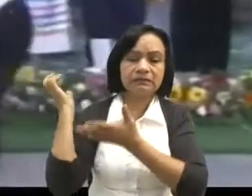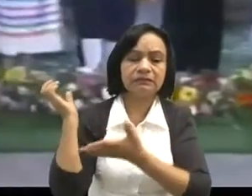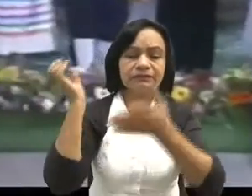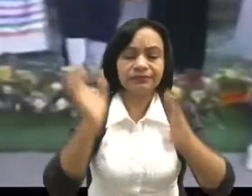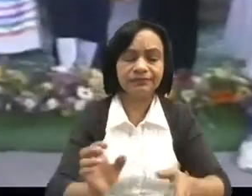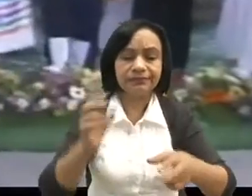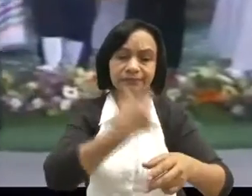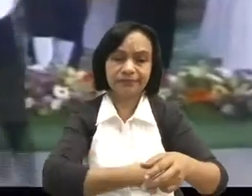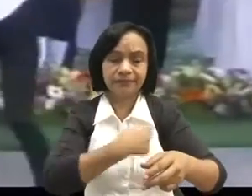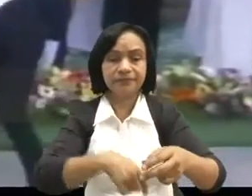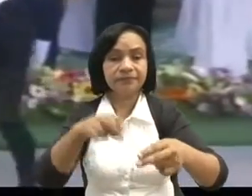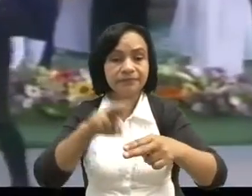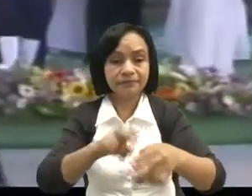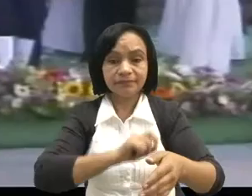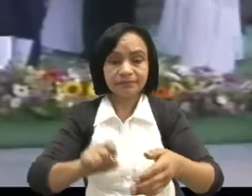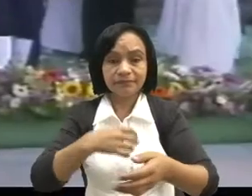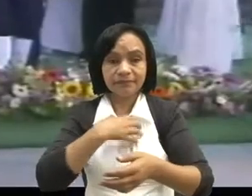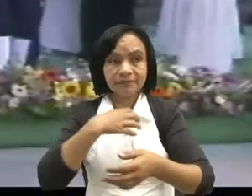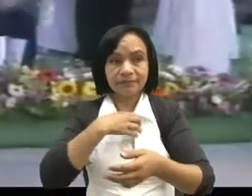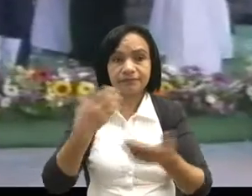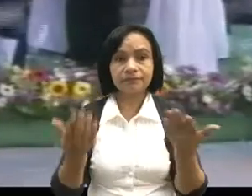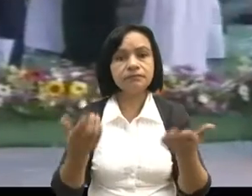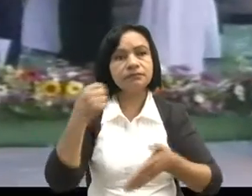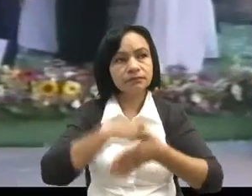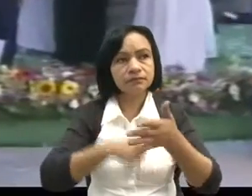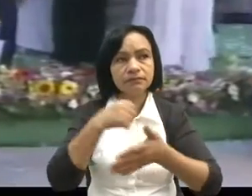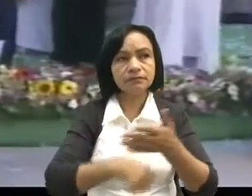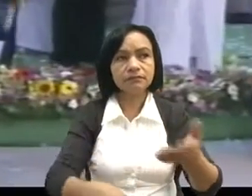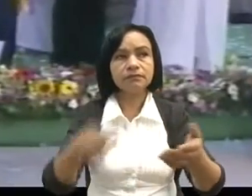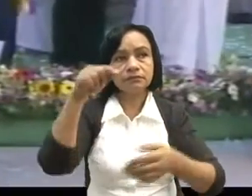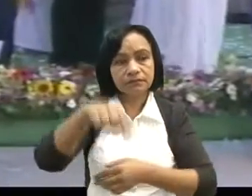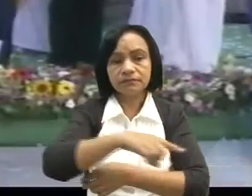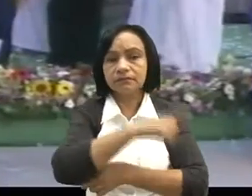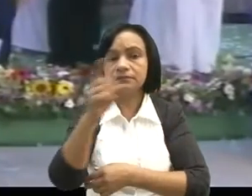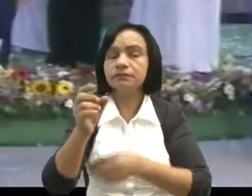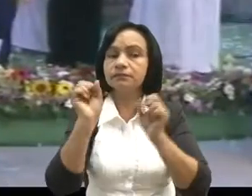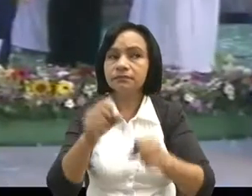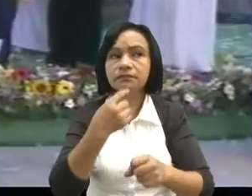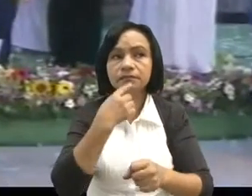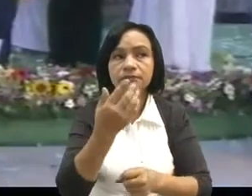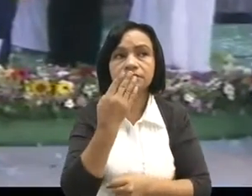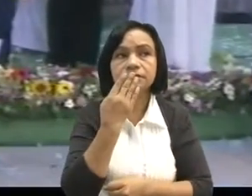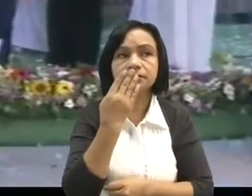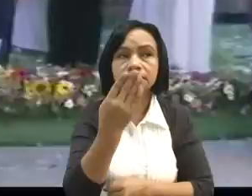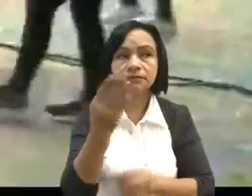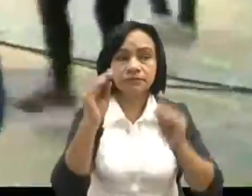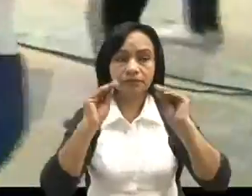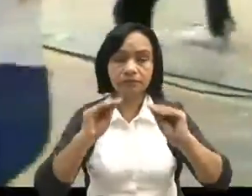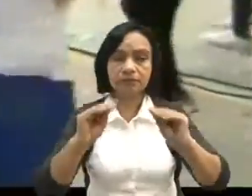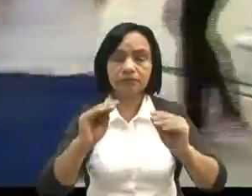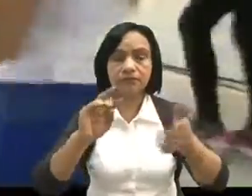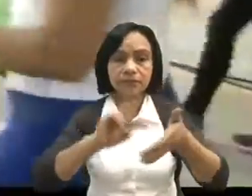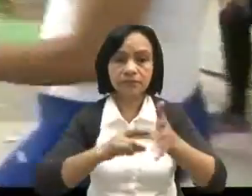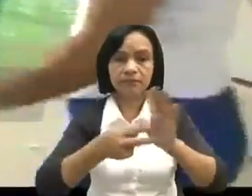escuela. Y entonces teníamos retos grandes y por eso es que hoy podemos hablar de calidad de la educación. Esta calidad de la educación